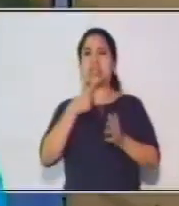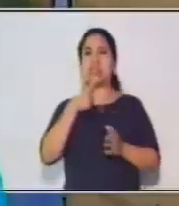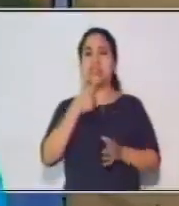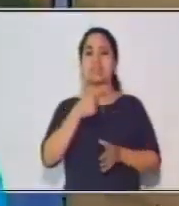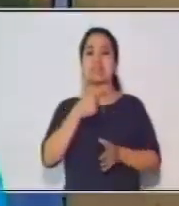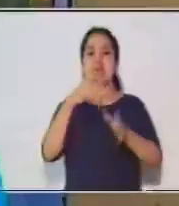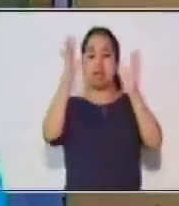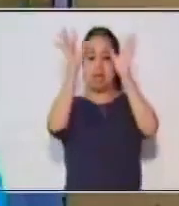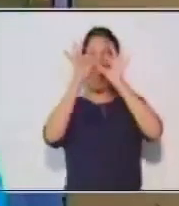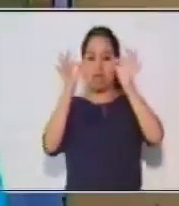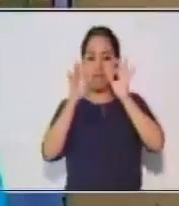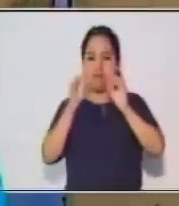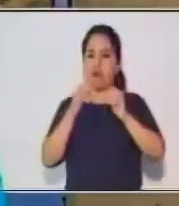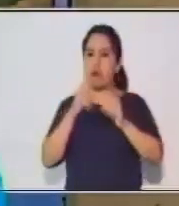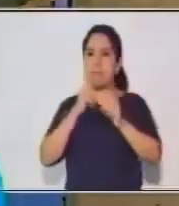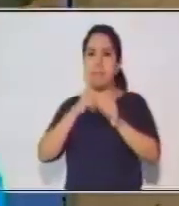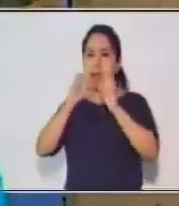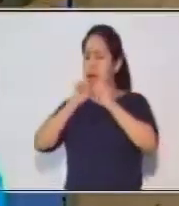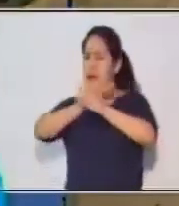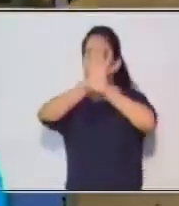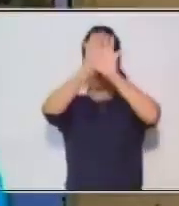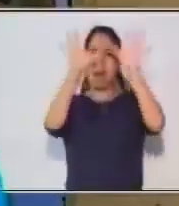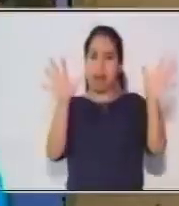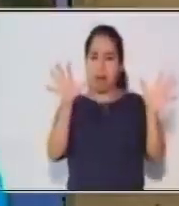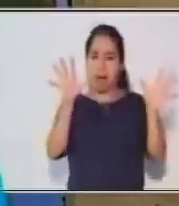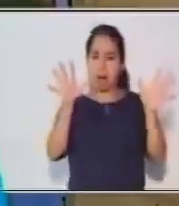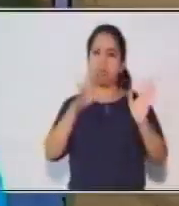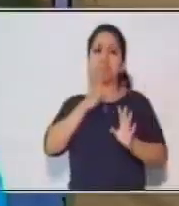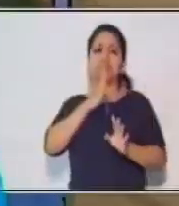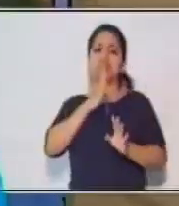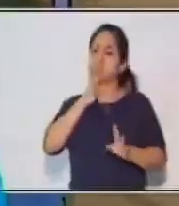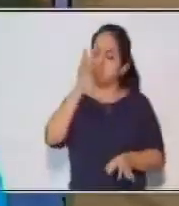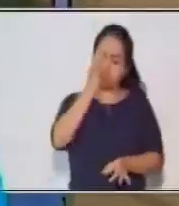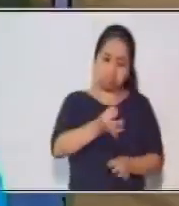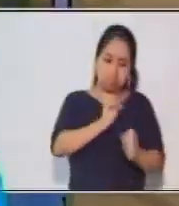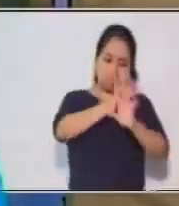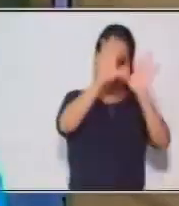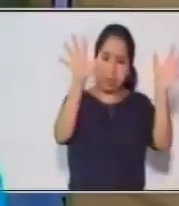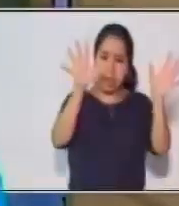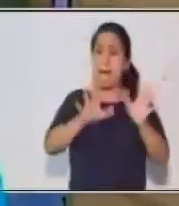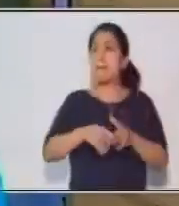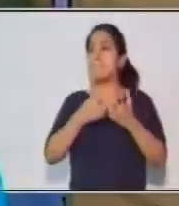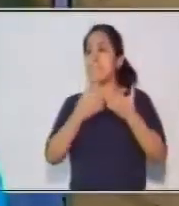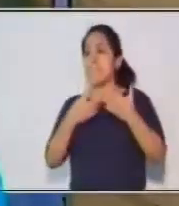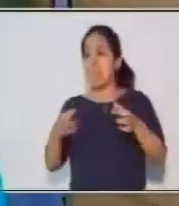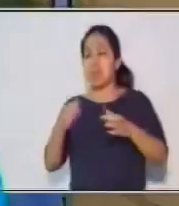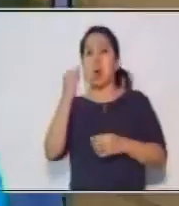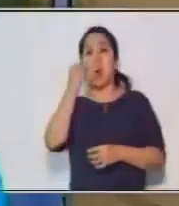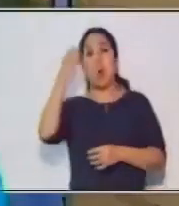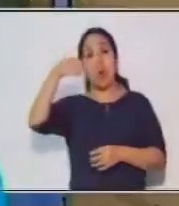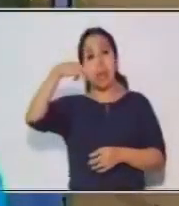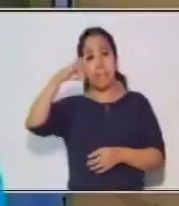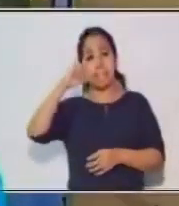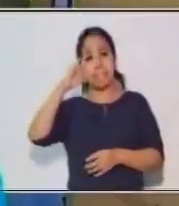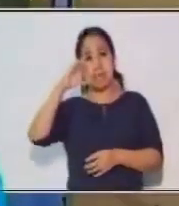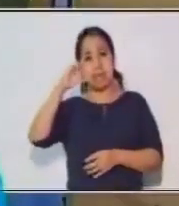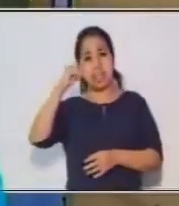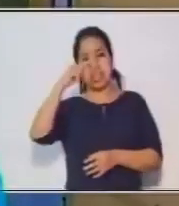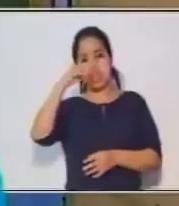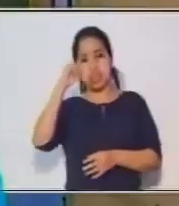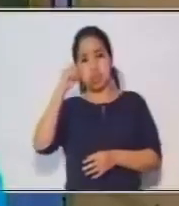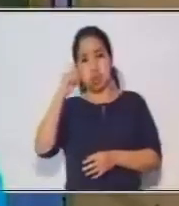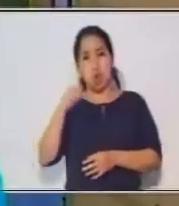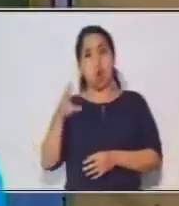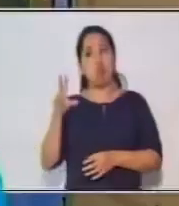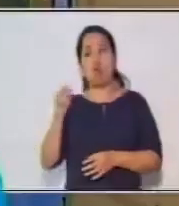directa. Y lo implícito significa que el mensaje no está de